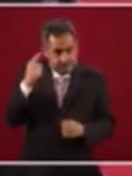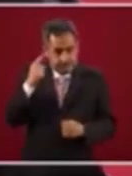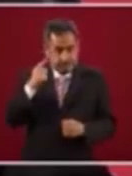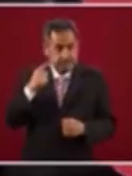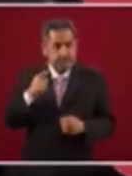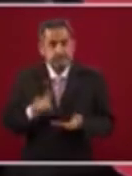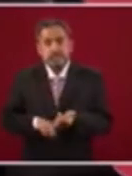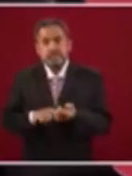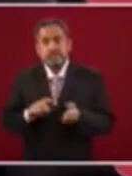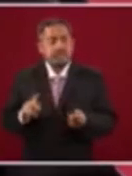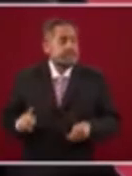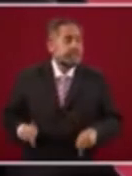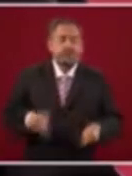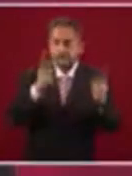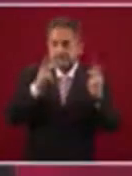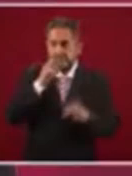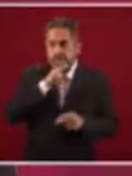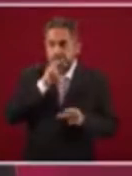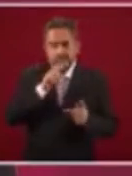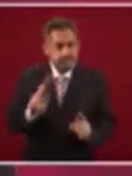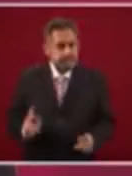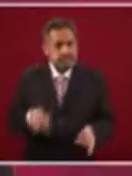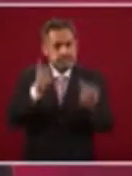vender lo más pronto posible